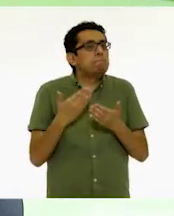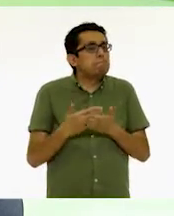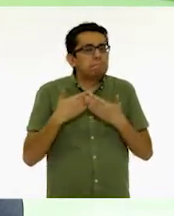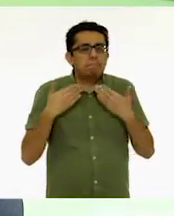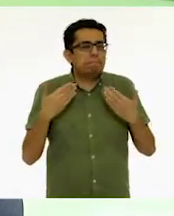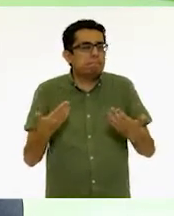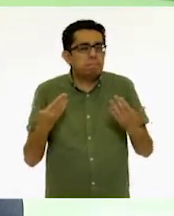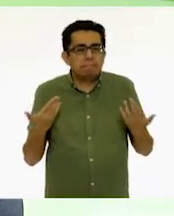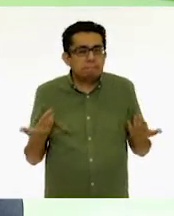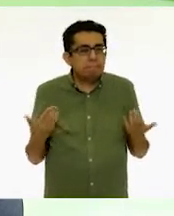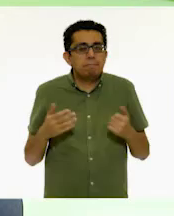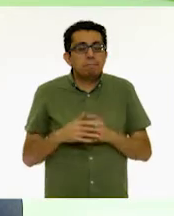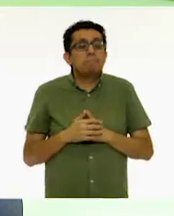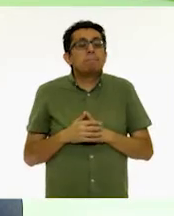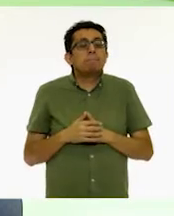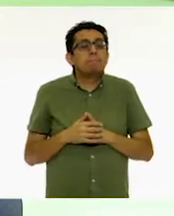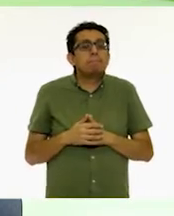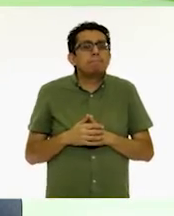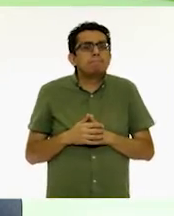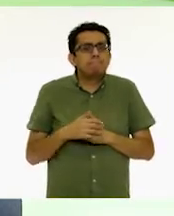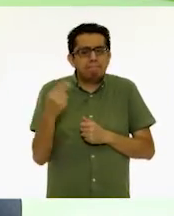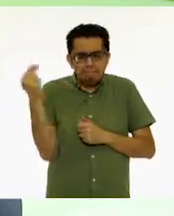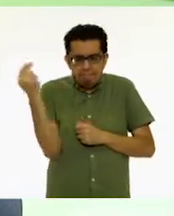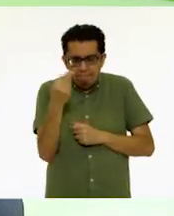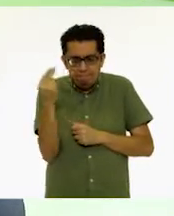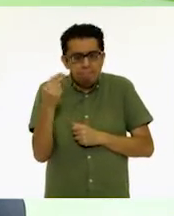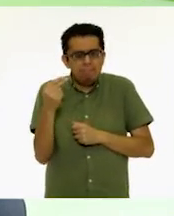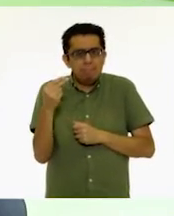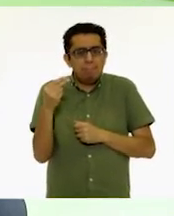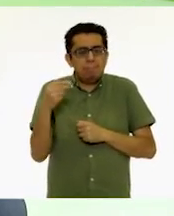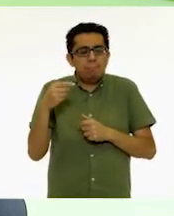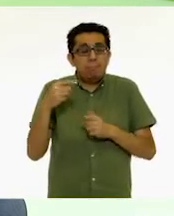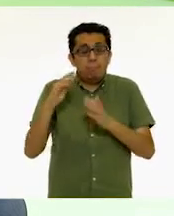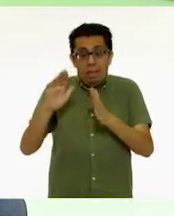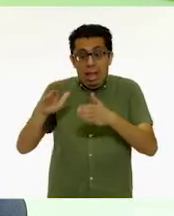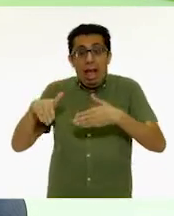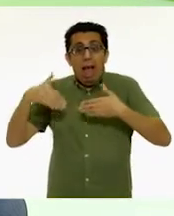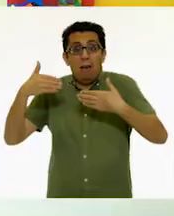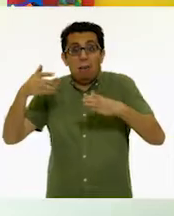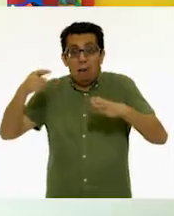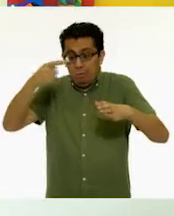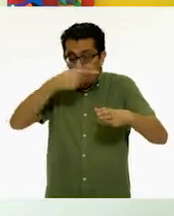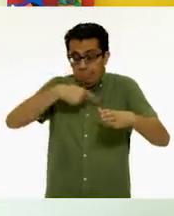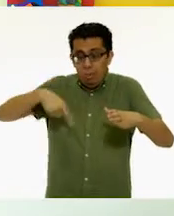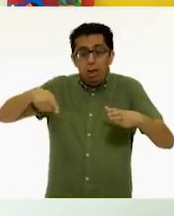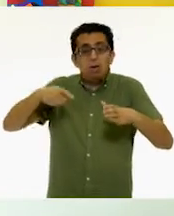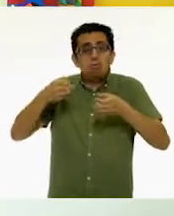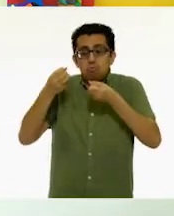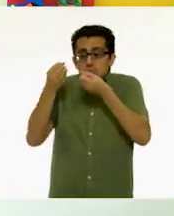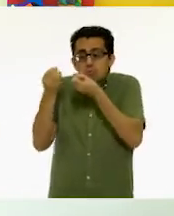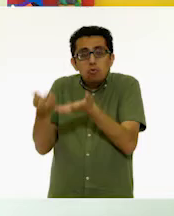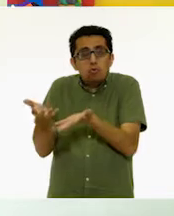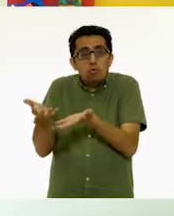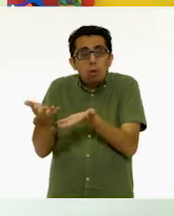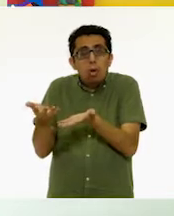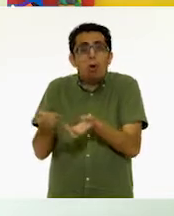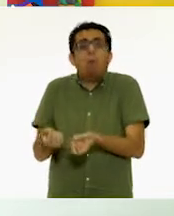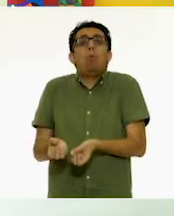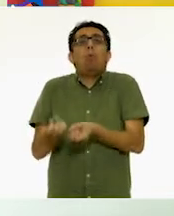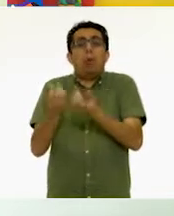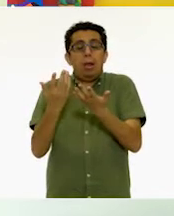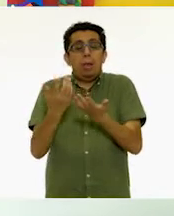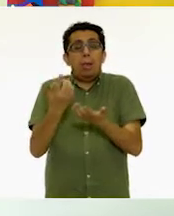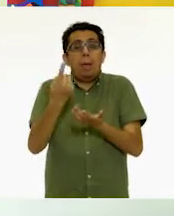Entonces, ¿cuántos bloques necesitamos fuera del aro para que haya la misma